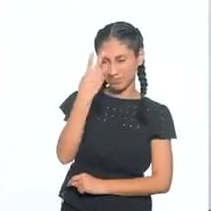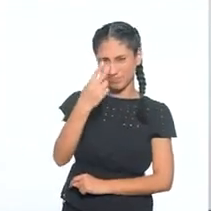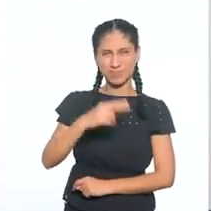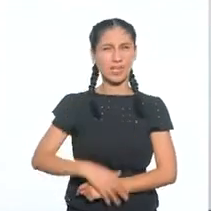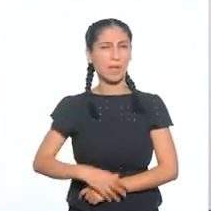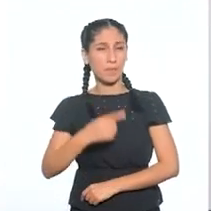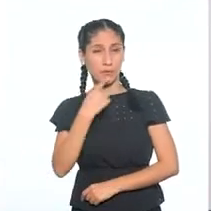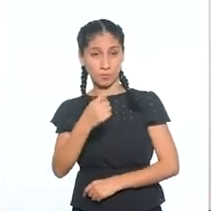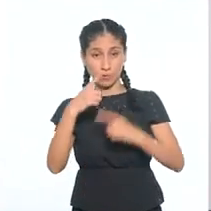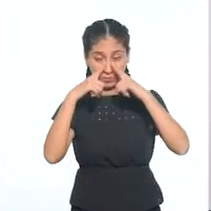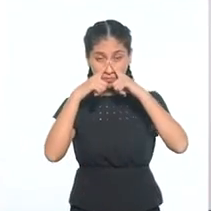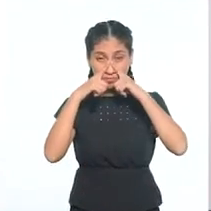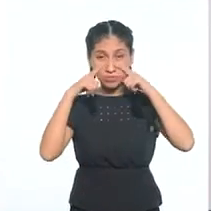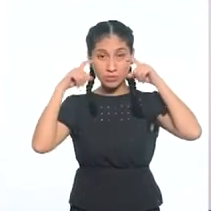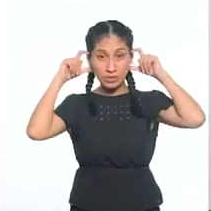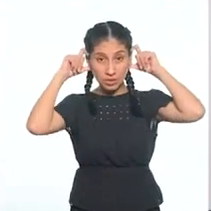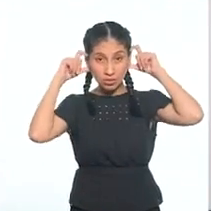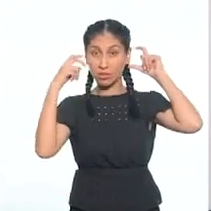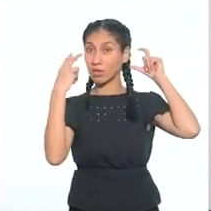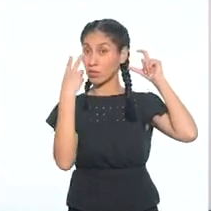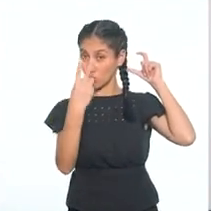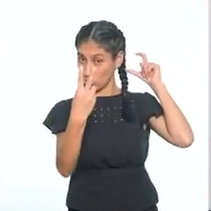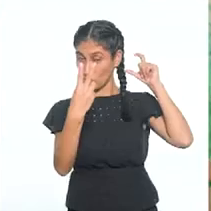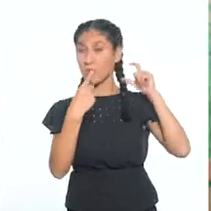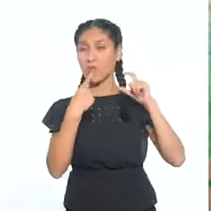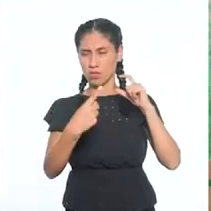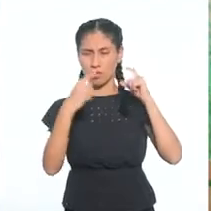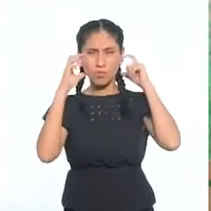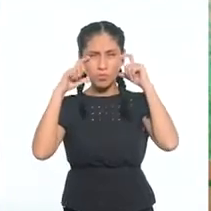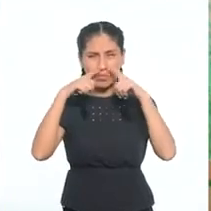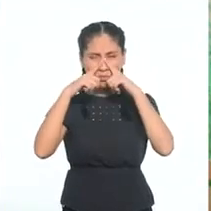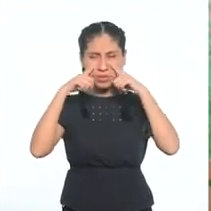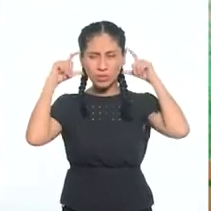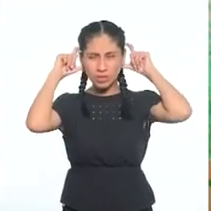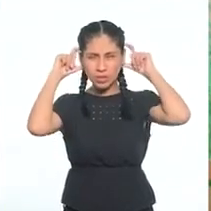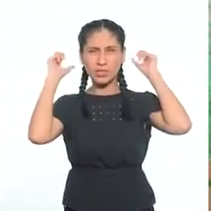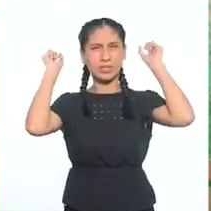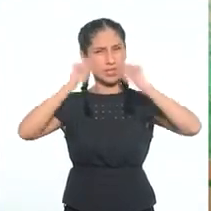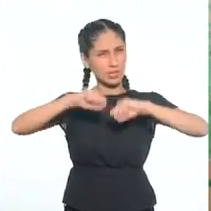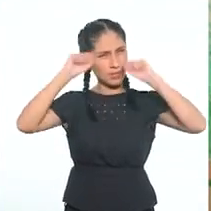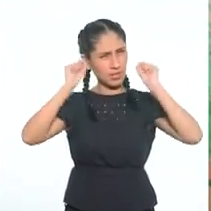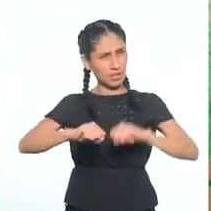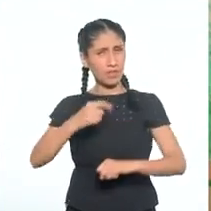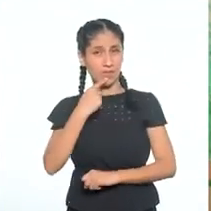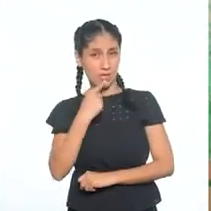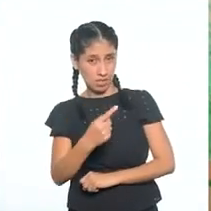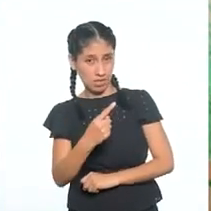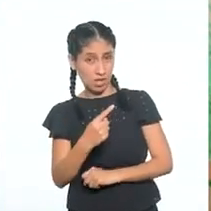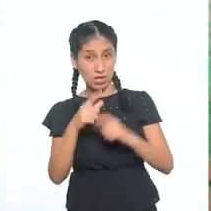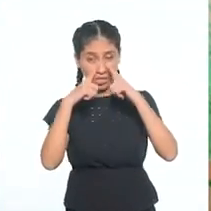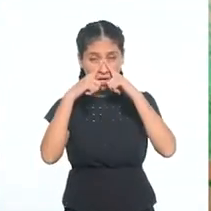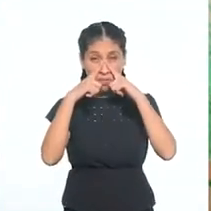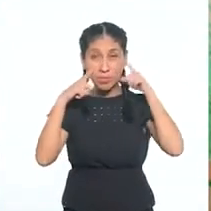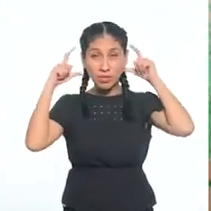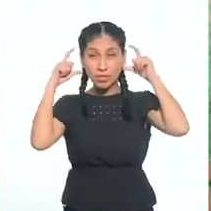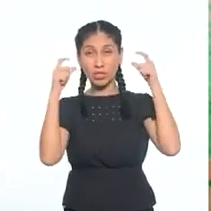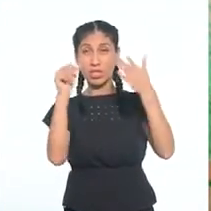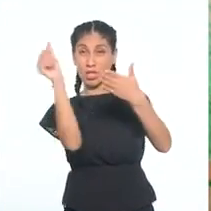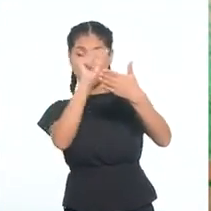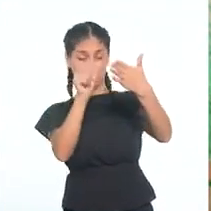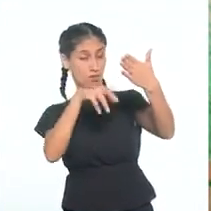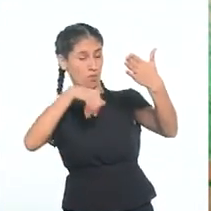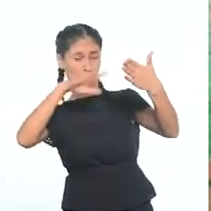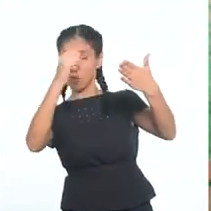hemos dicho mascarilla dos veces es verdad dirían que la mascarilla es la imagen más poderosa y